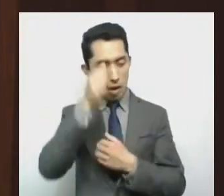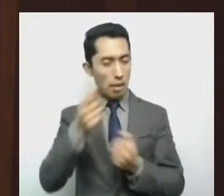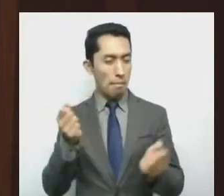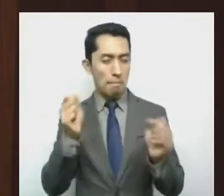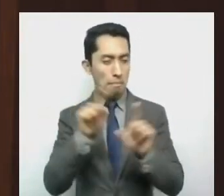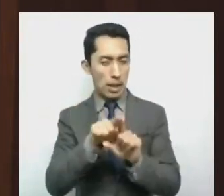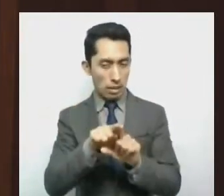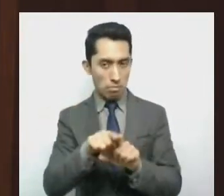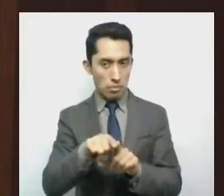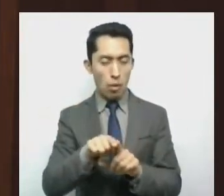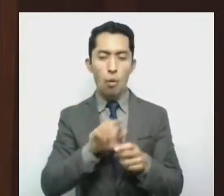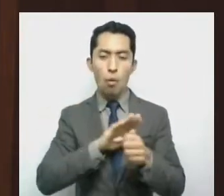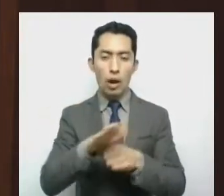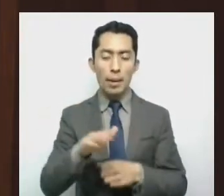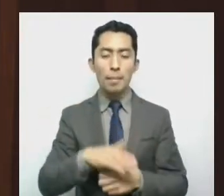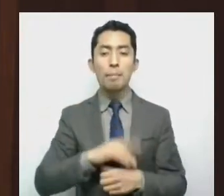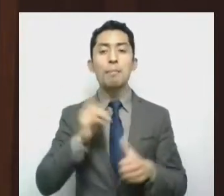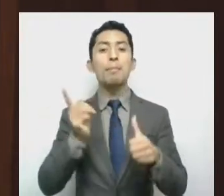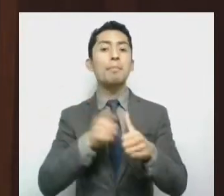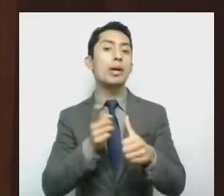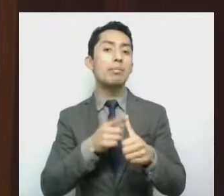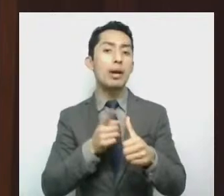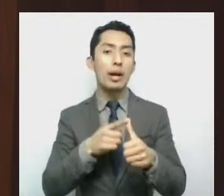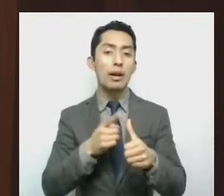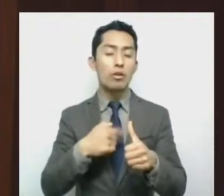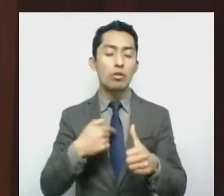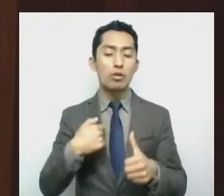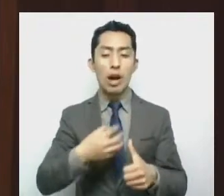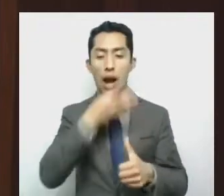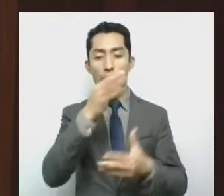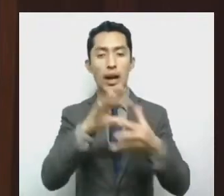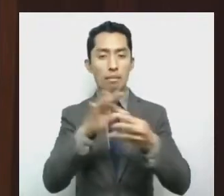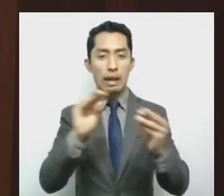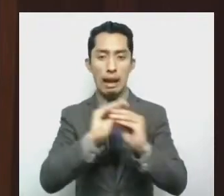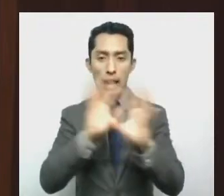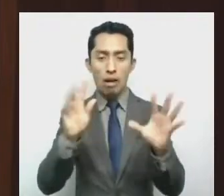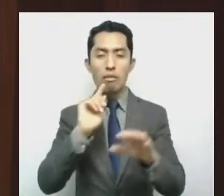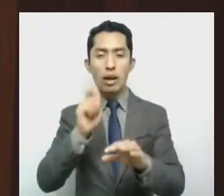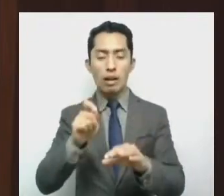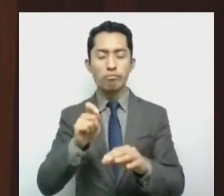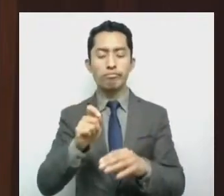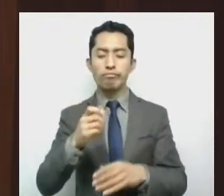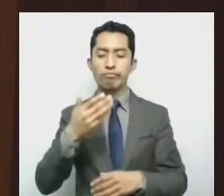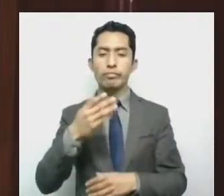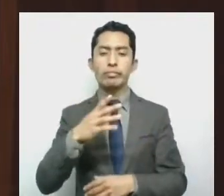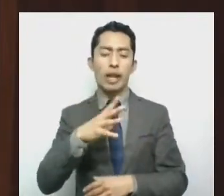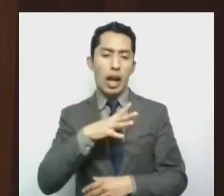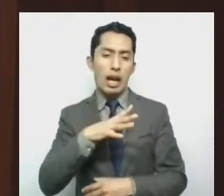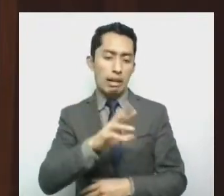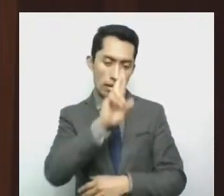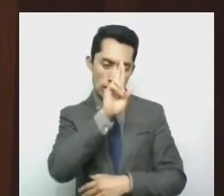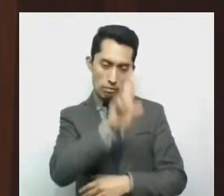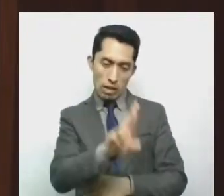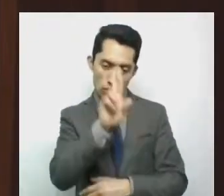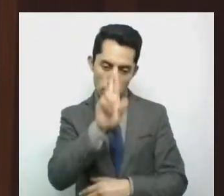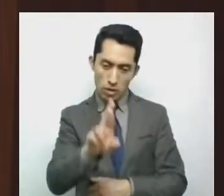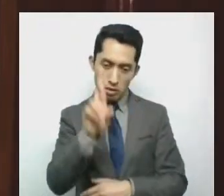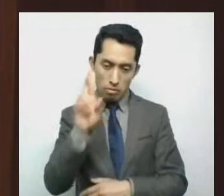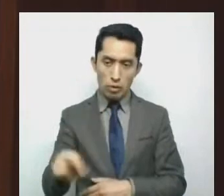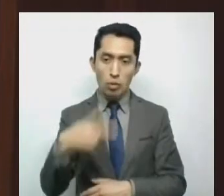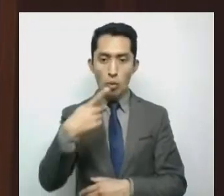Primeramente, dejar muy en claro que somos muy respetuosos del